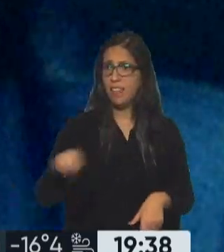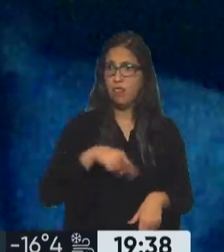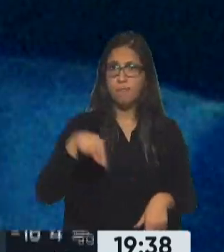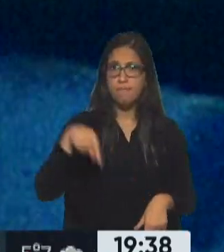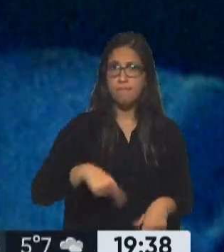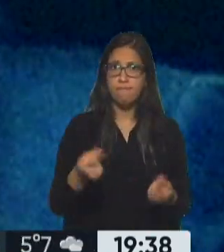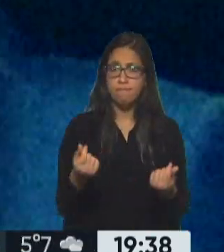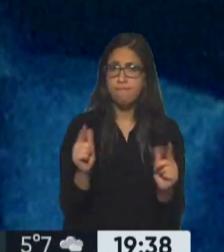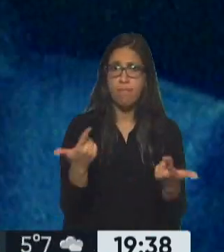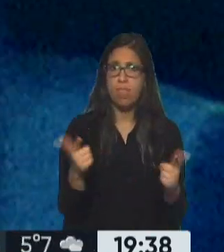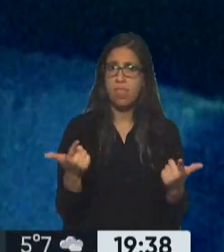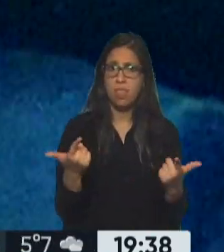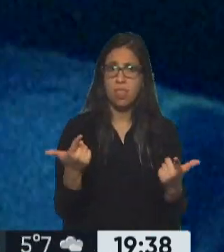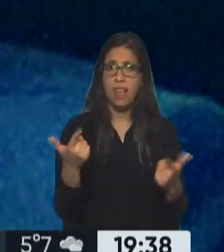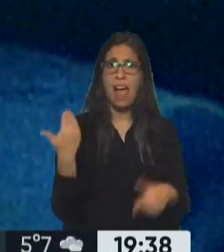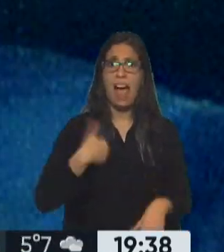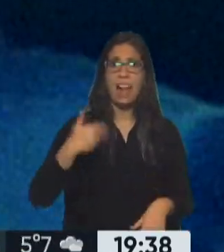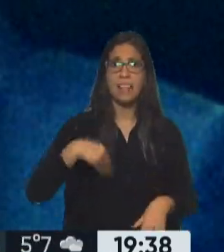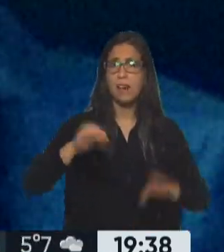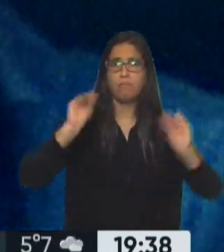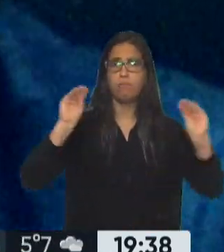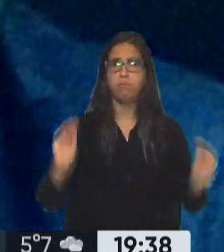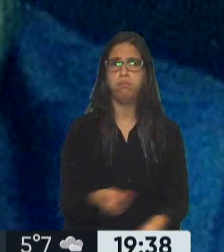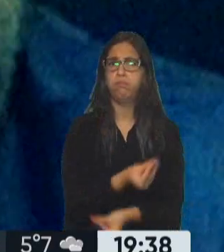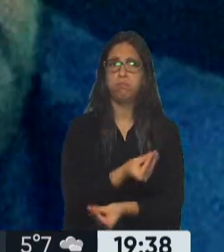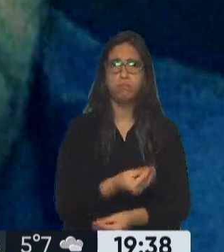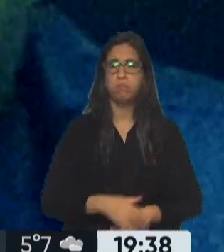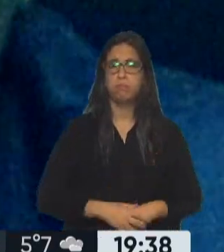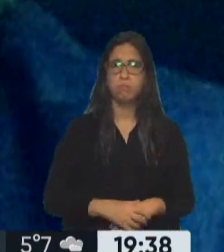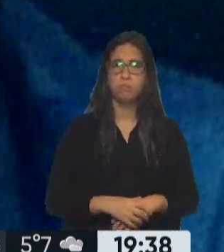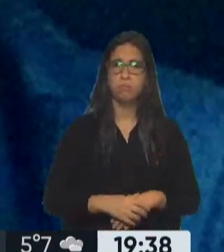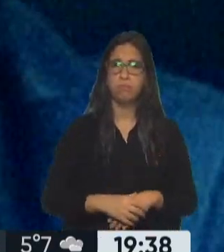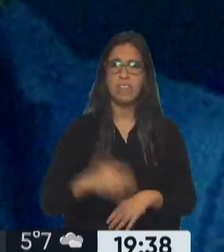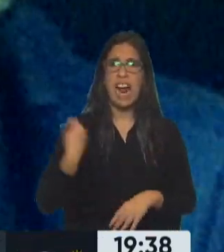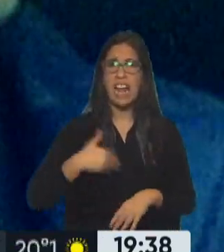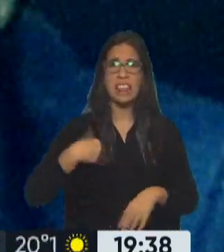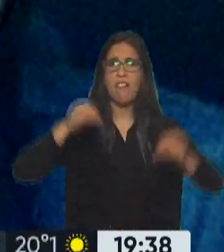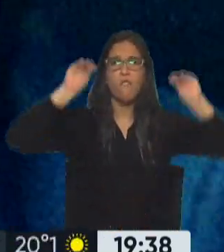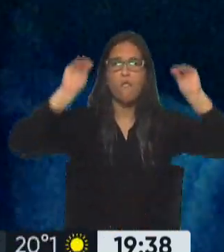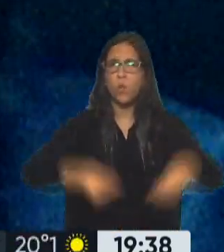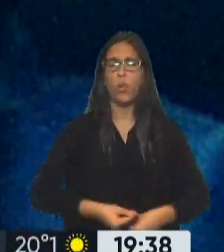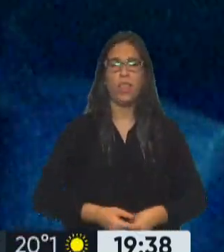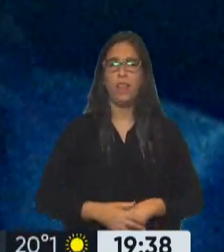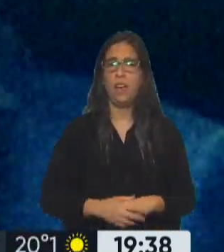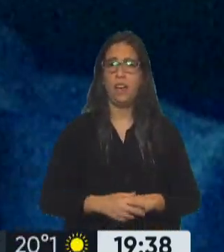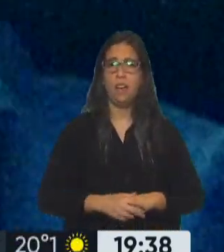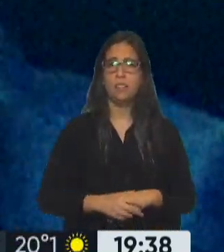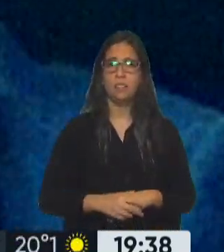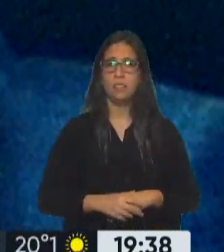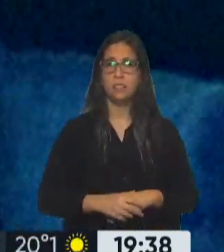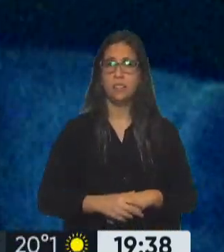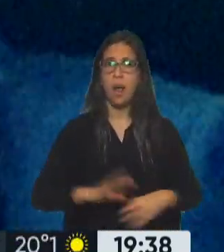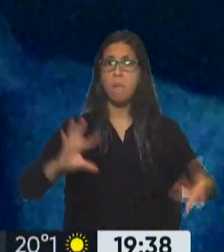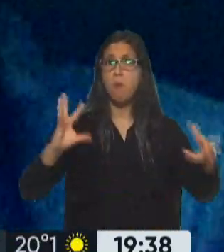La Argentina está quebrada. La Argentina está fundida. Este